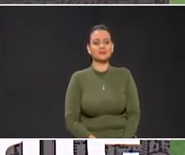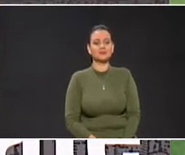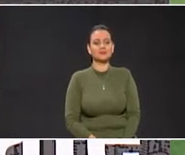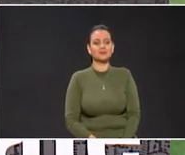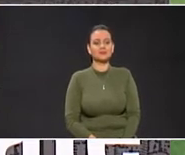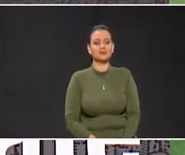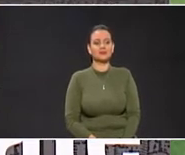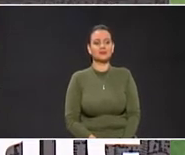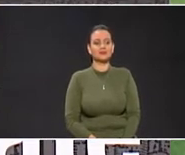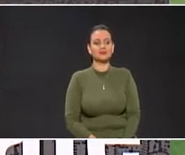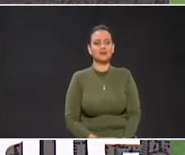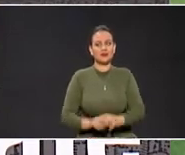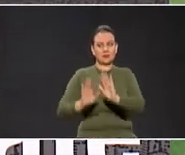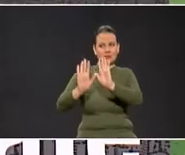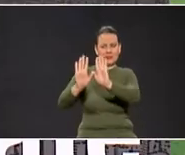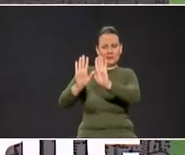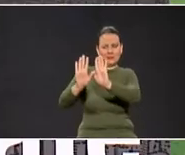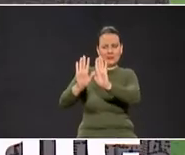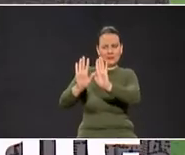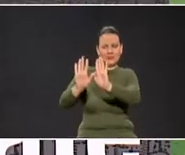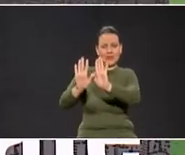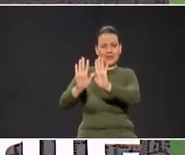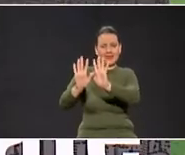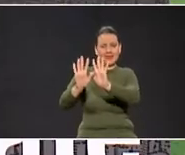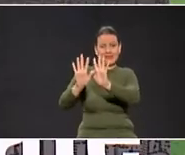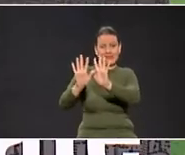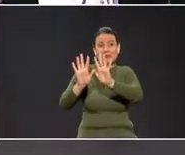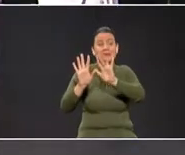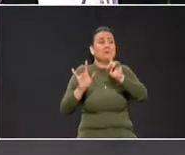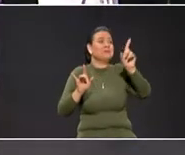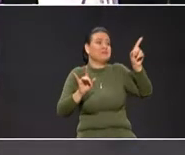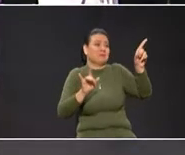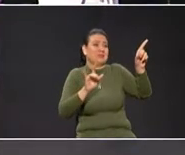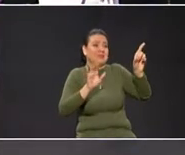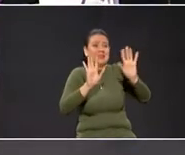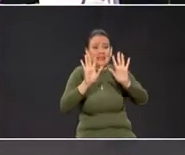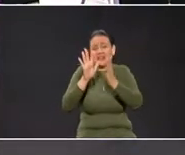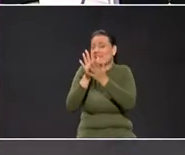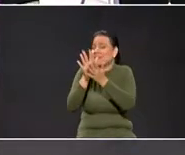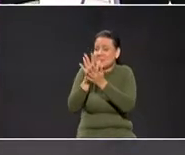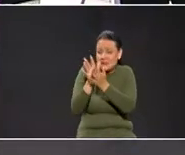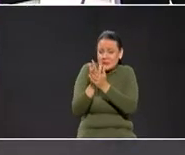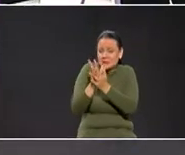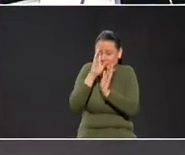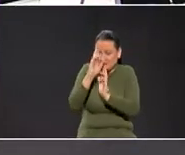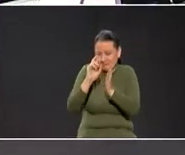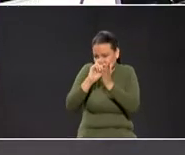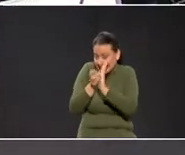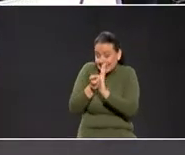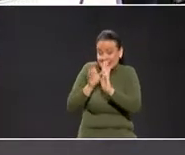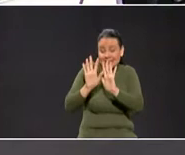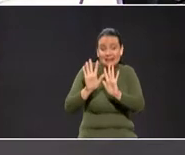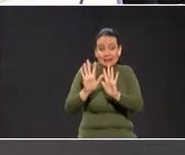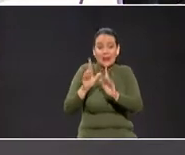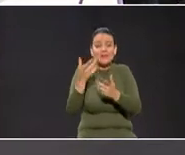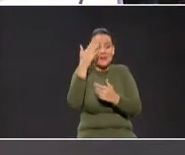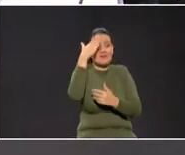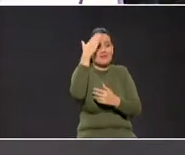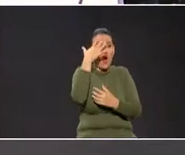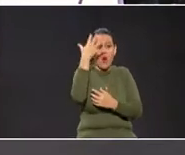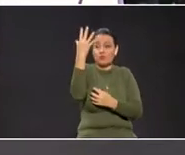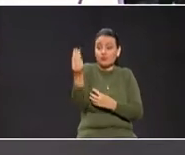permítame un momento un momento a respetar es un segundo recuerden que estamos en este segundo bloque de candidatos